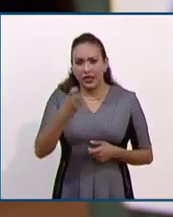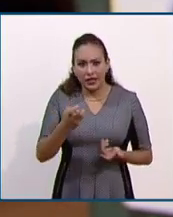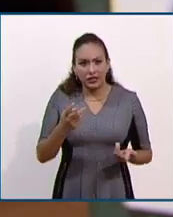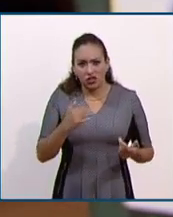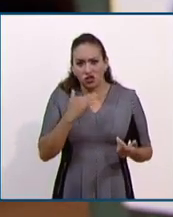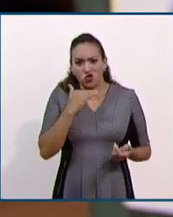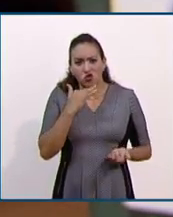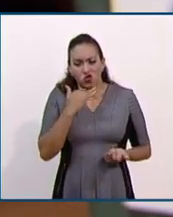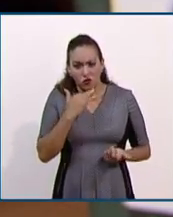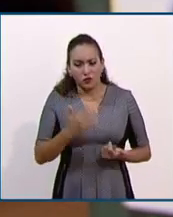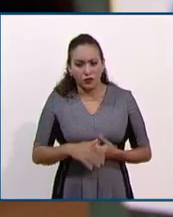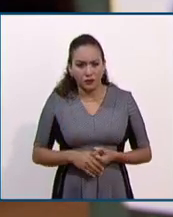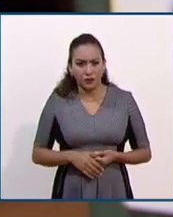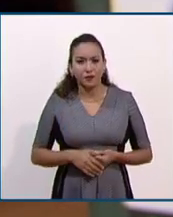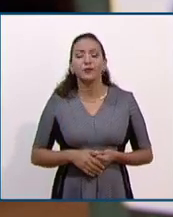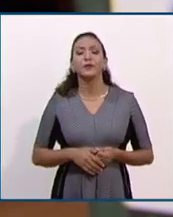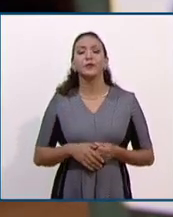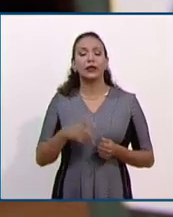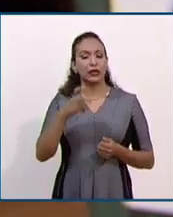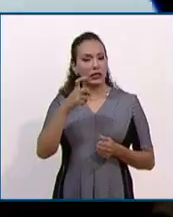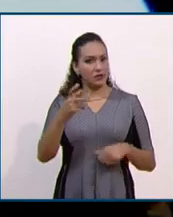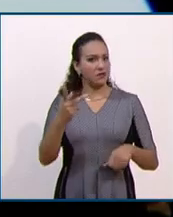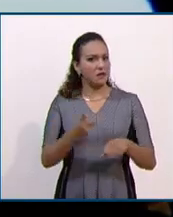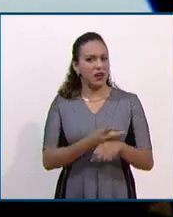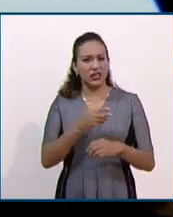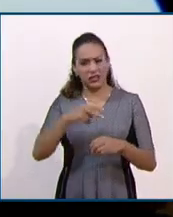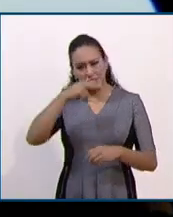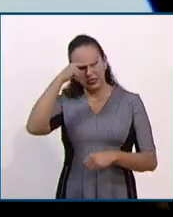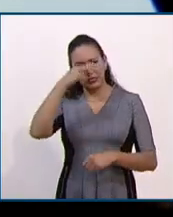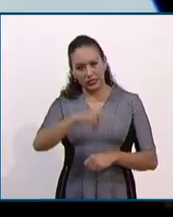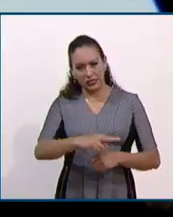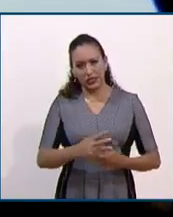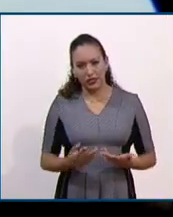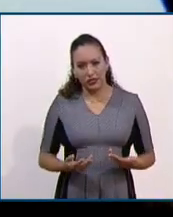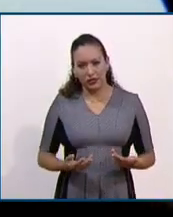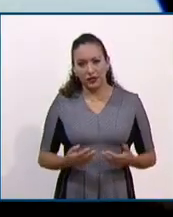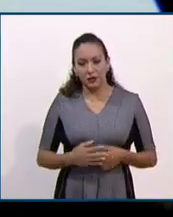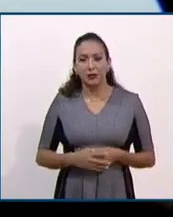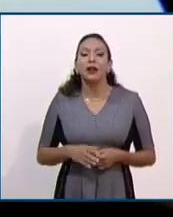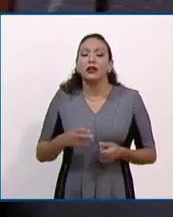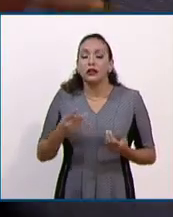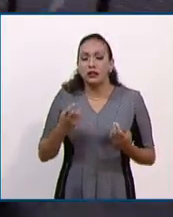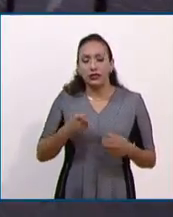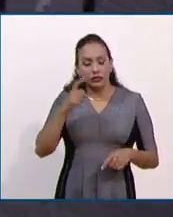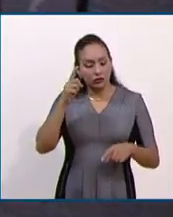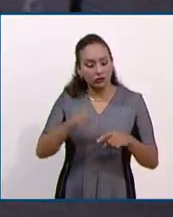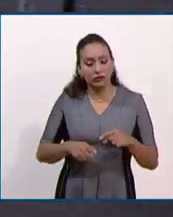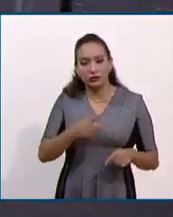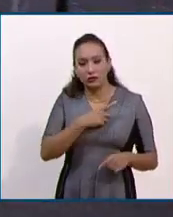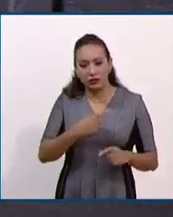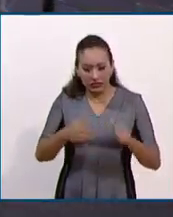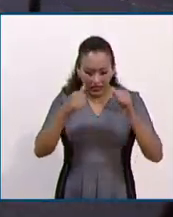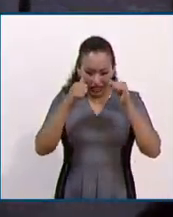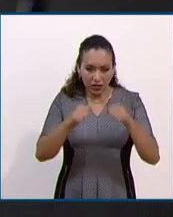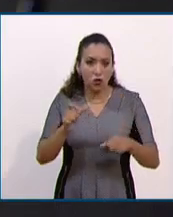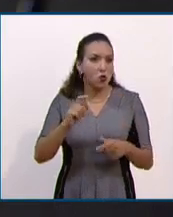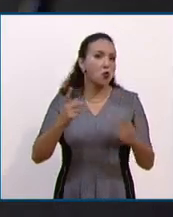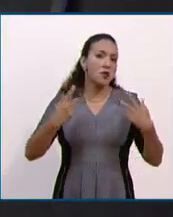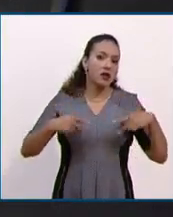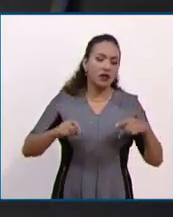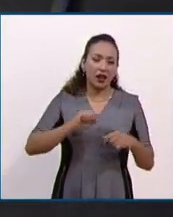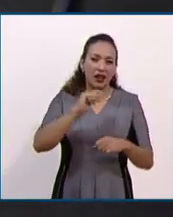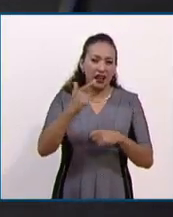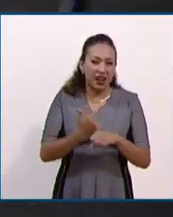típica que responde a una imagen conceptual abstracta de ese proceder humano que permite englobar cualquier comportamiento que pueda